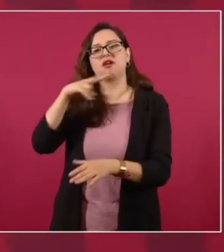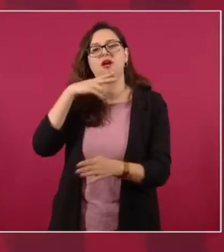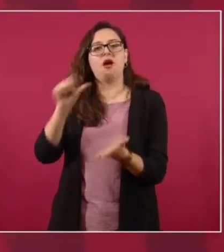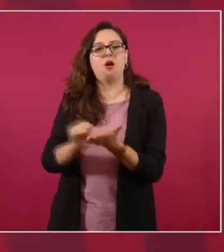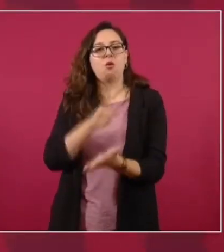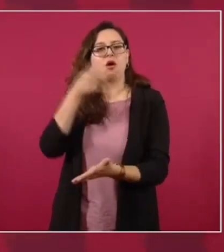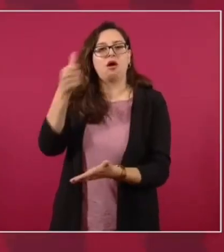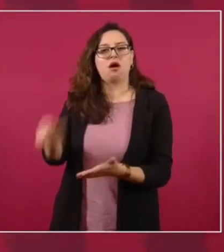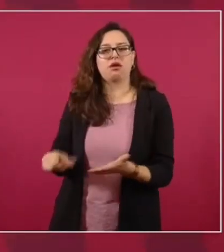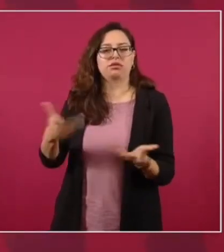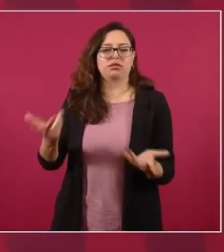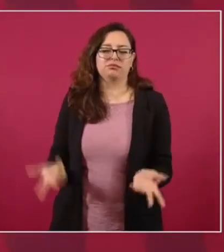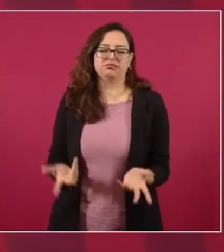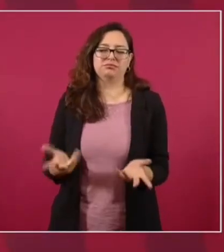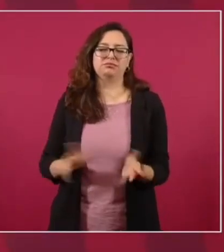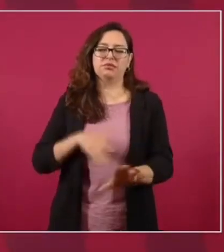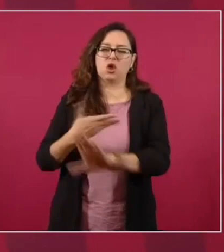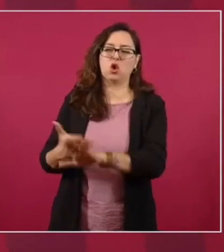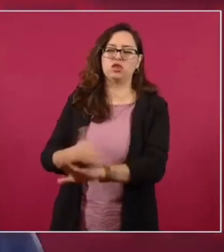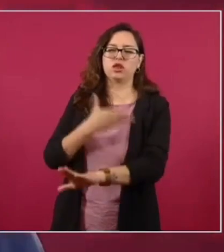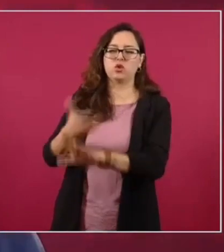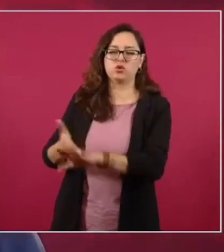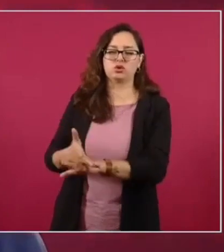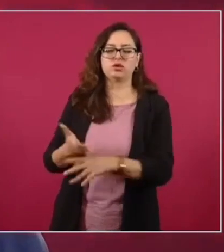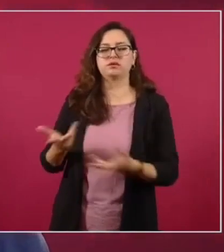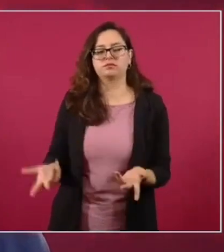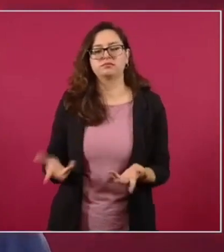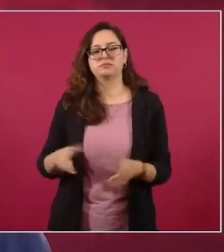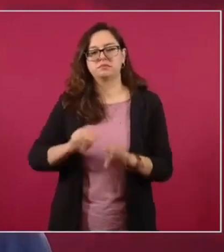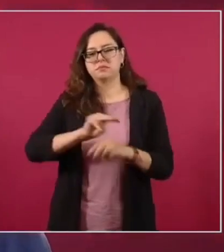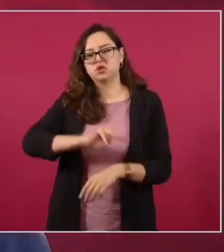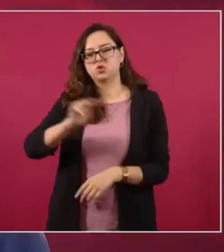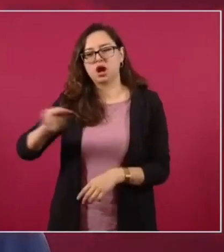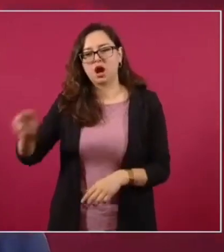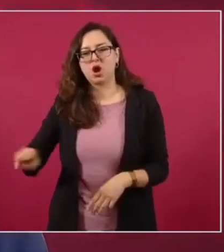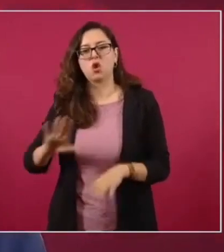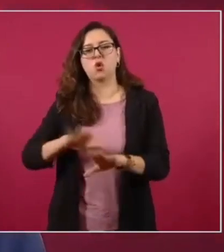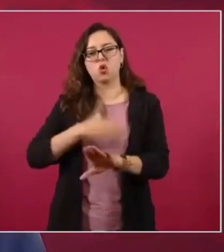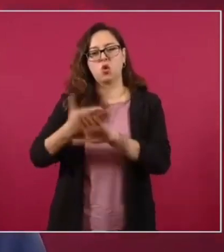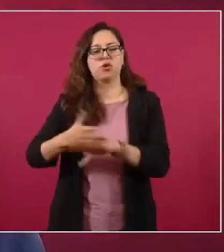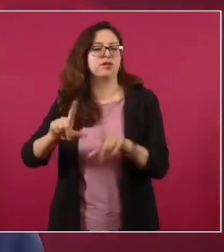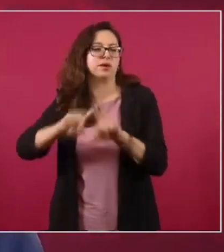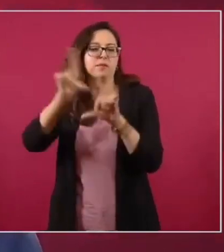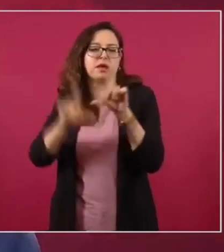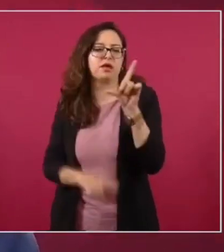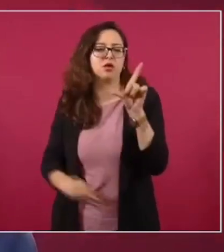del aguacate de Michoacán y del aguacate de México.